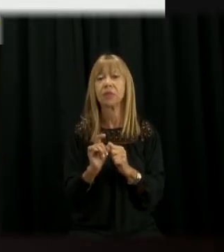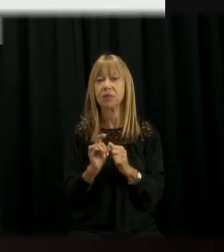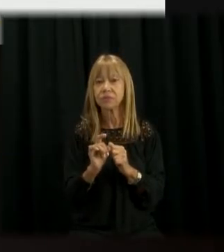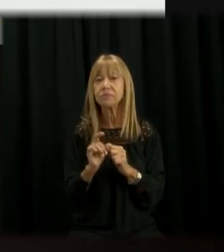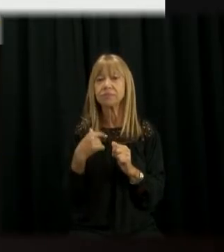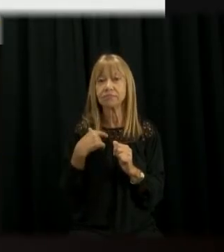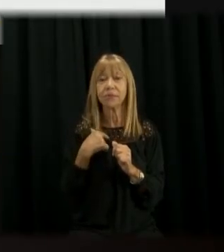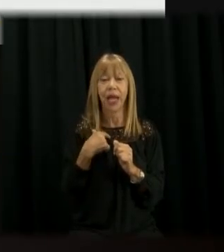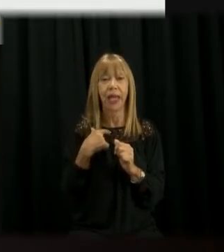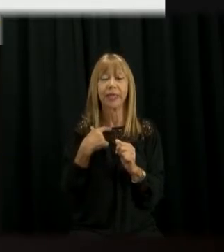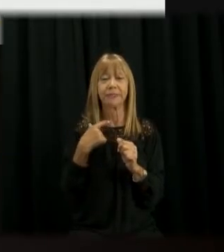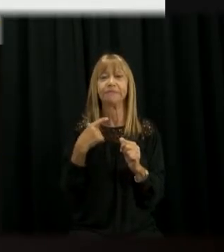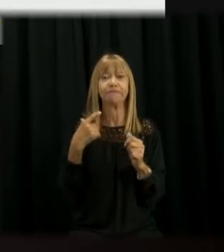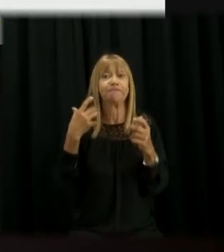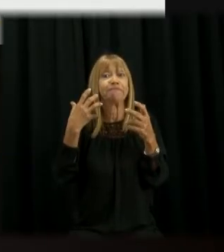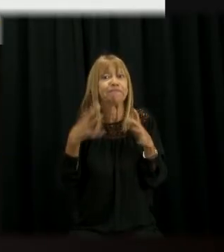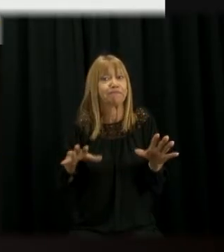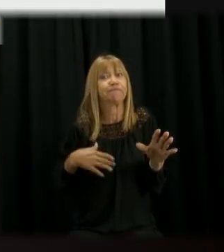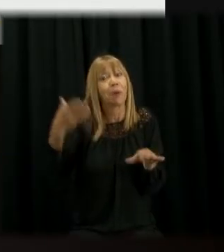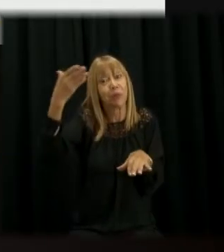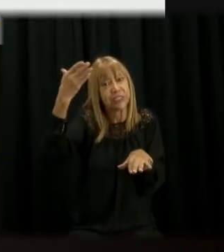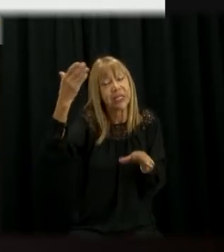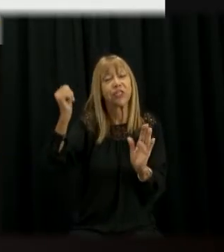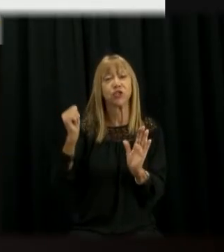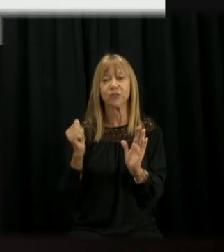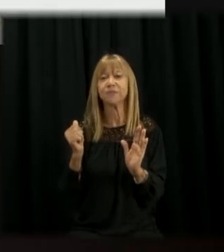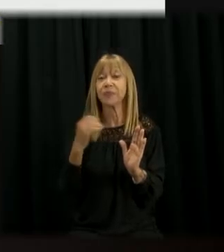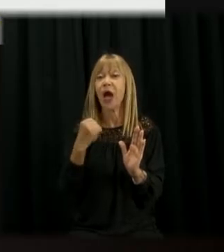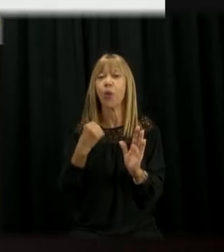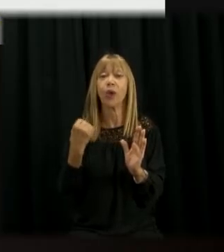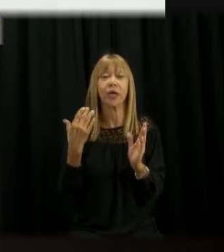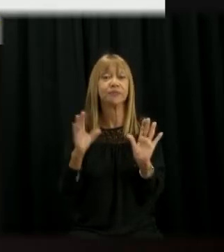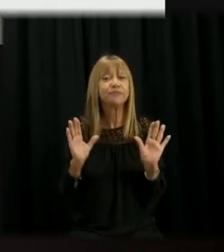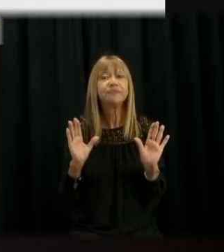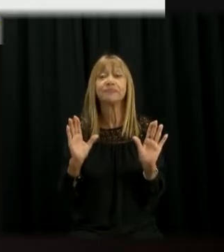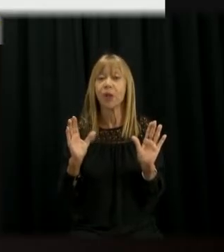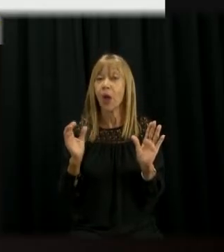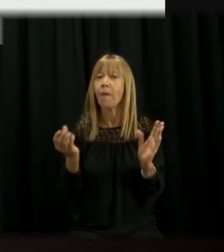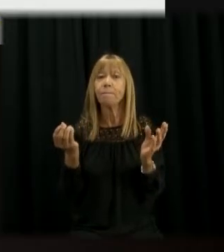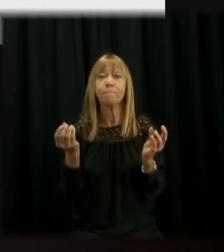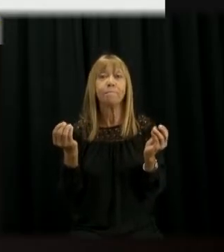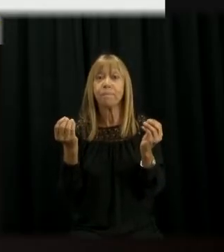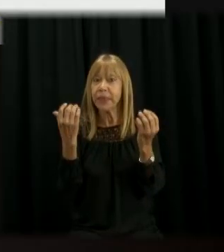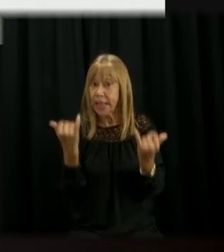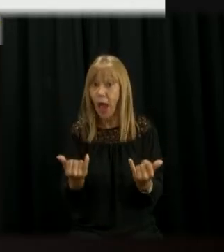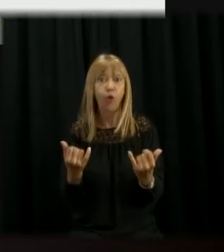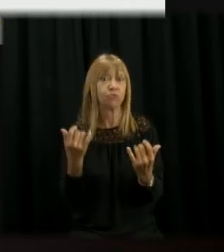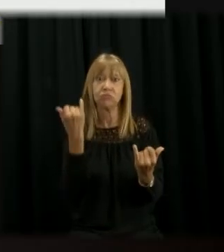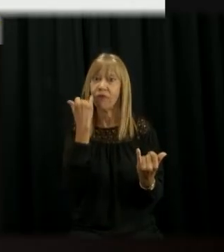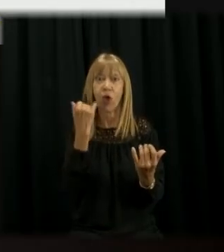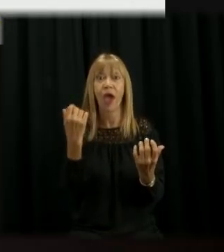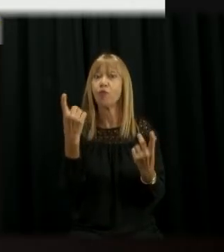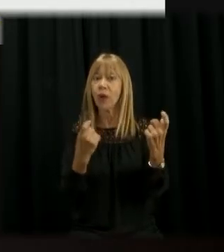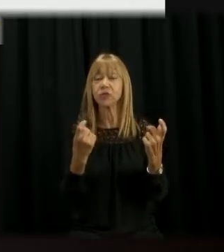gobierno. Así que con eso completo mi presentación y estoy más que disponible para